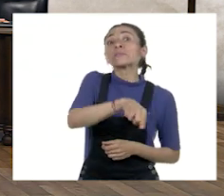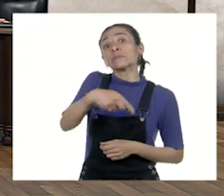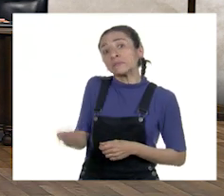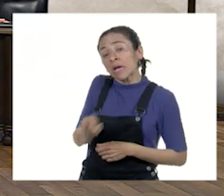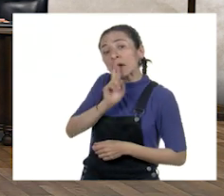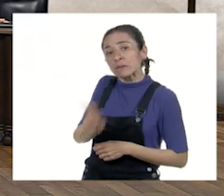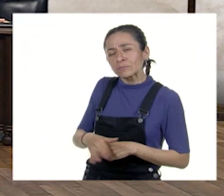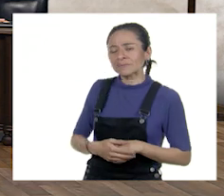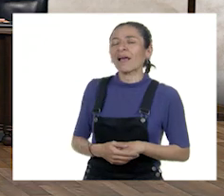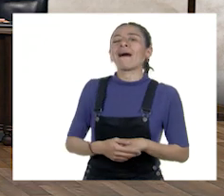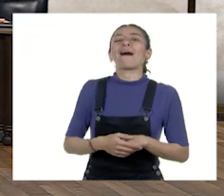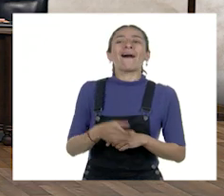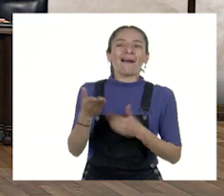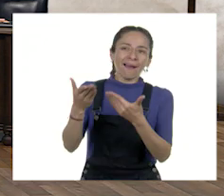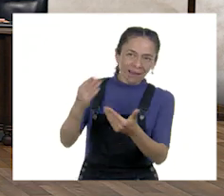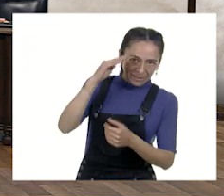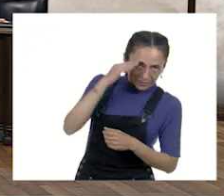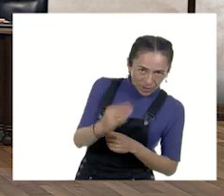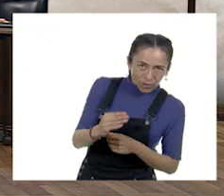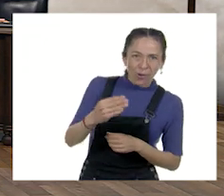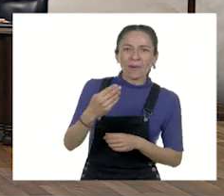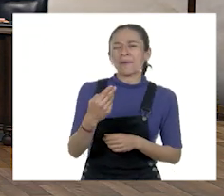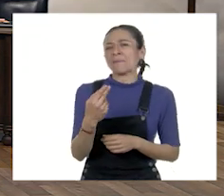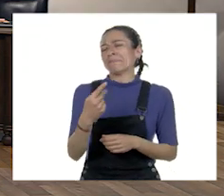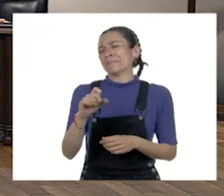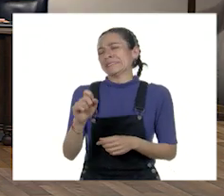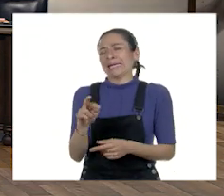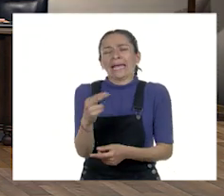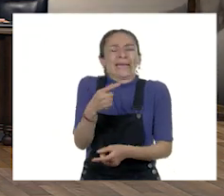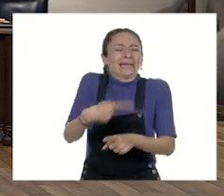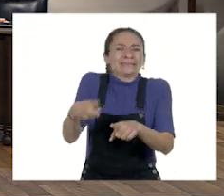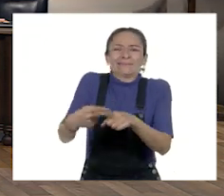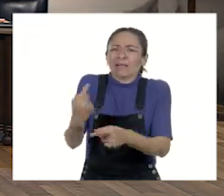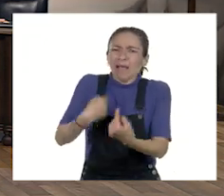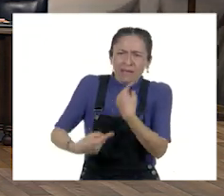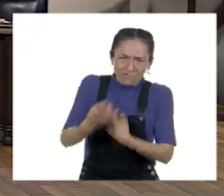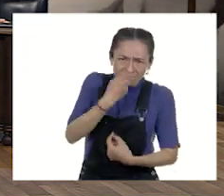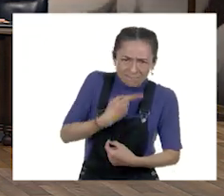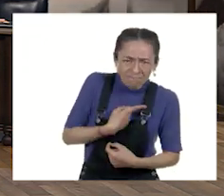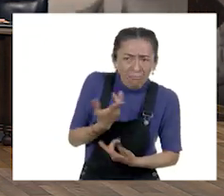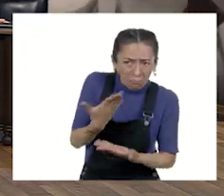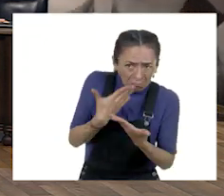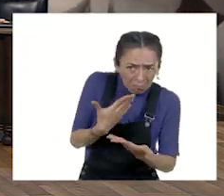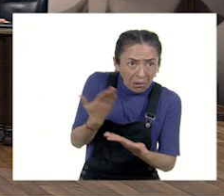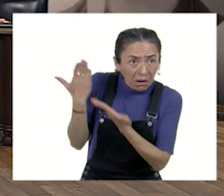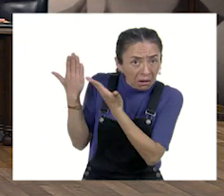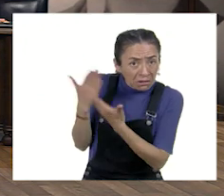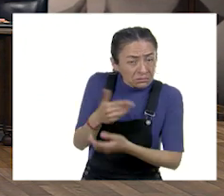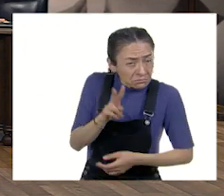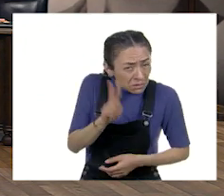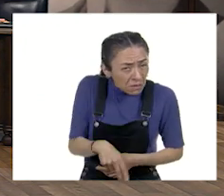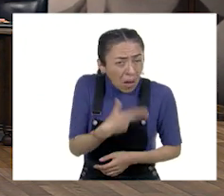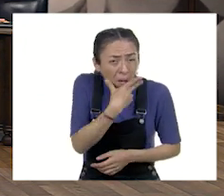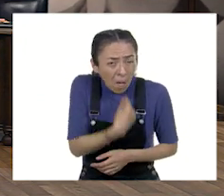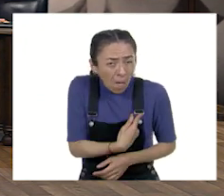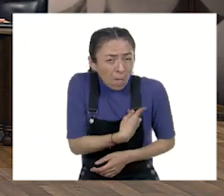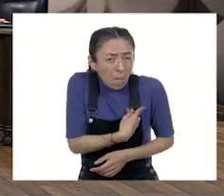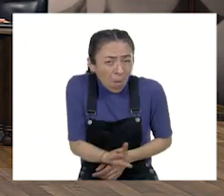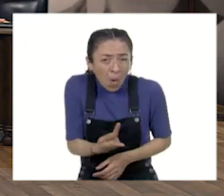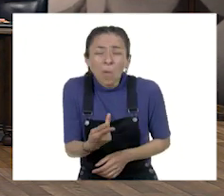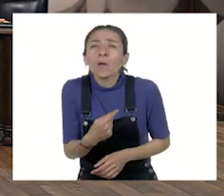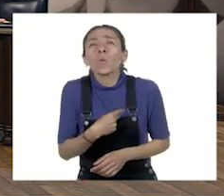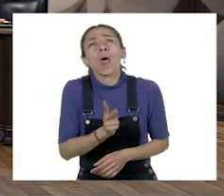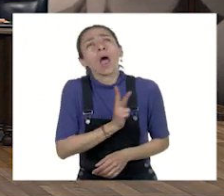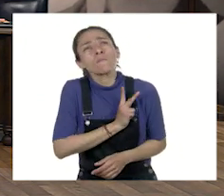don Cándido Aguilar o don Ignacio Pesqueira, hombres limpios, no este pobre hombre que ha robado a una viuda la herencia de sus hijos